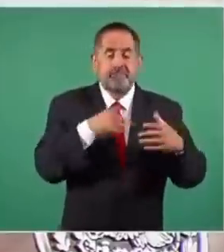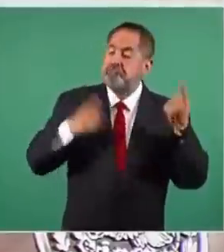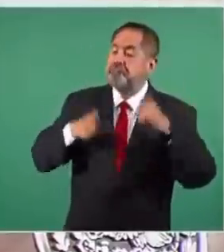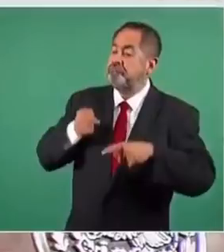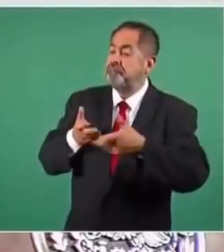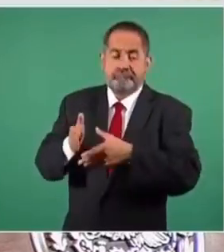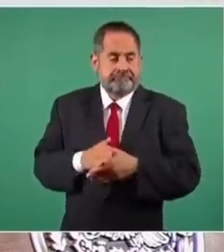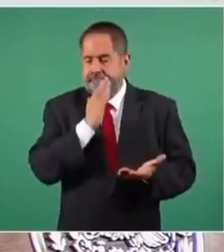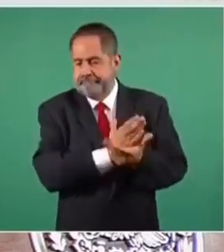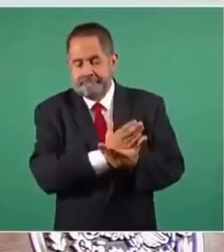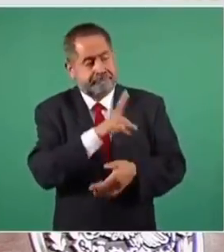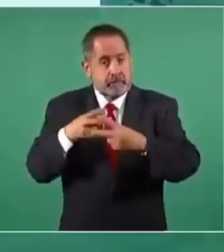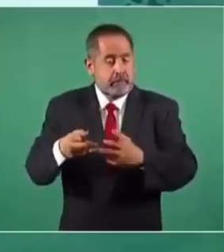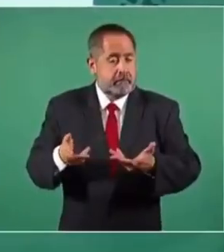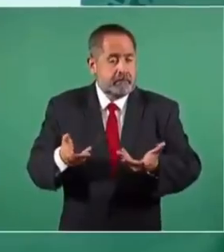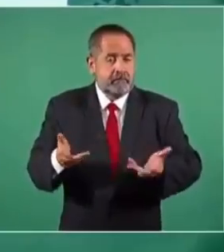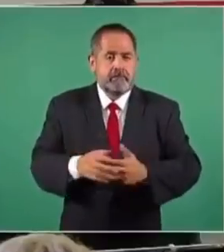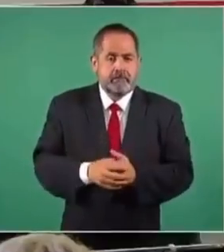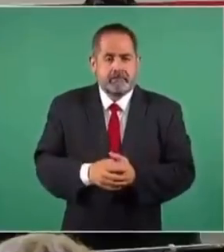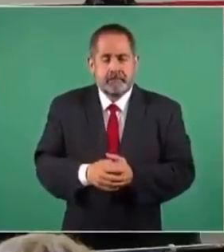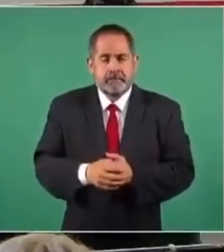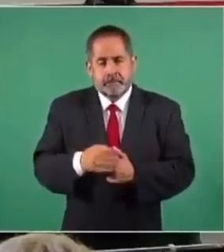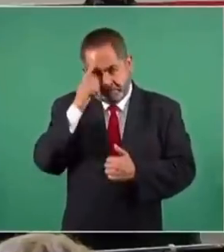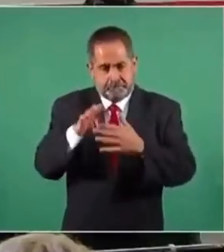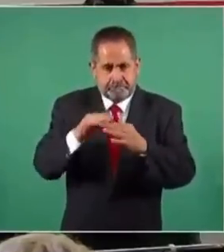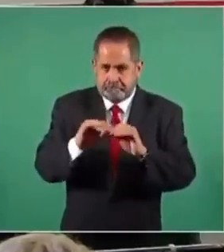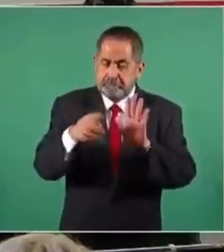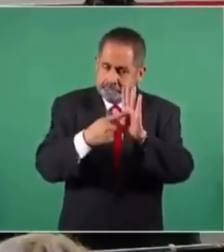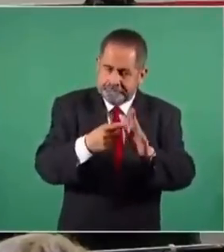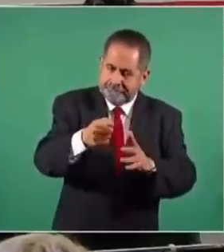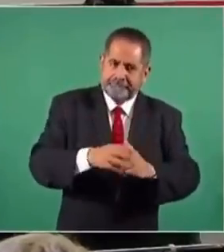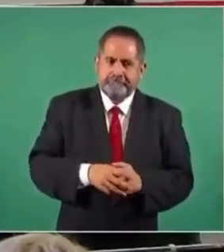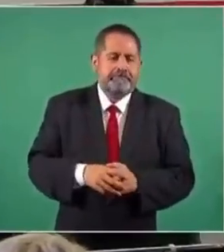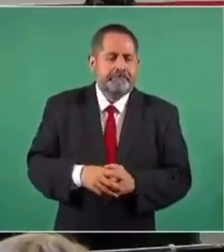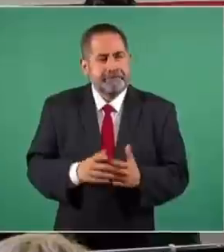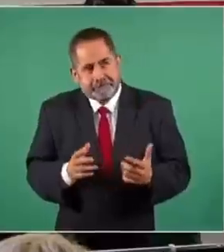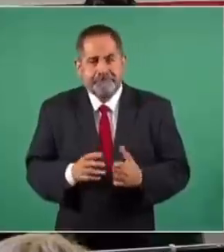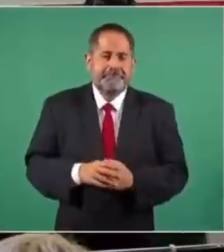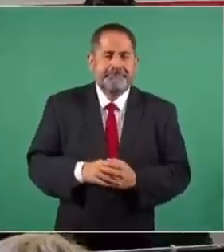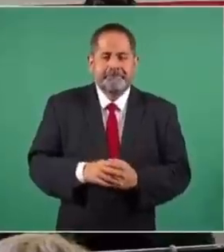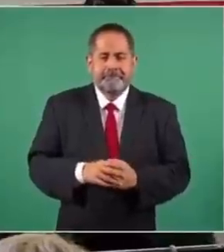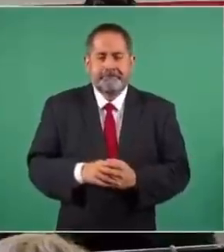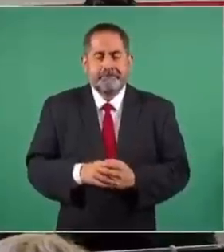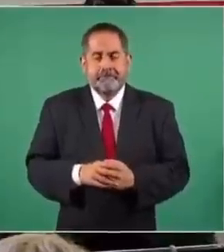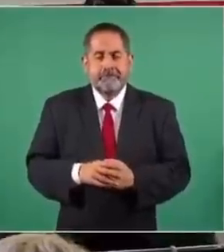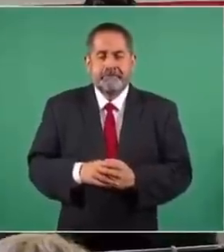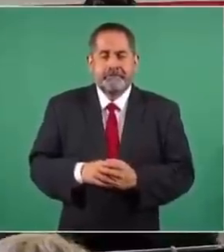mandones y ya no lo son. Y para que también no vayan